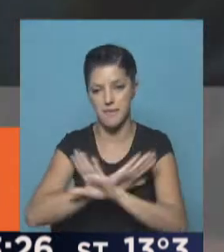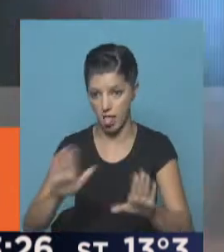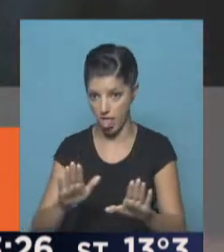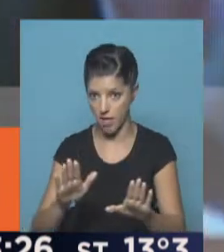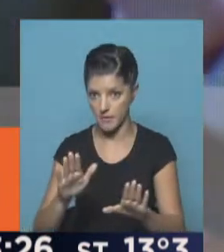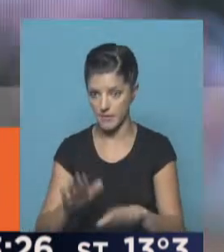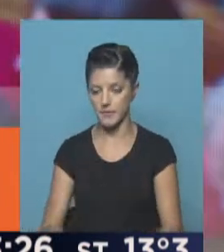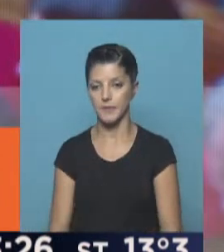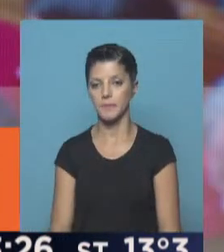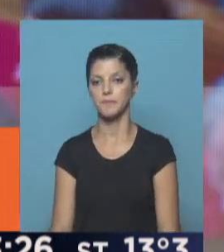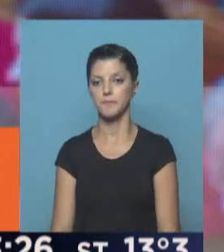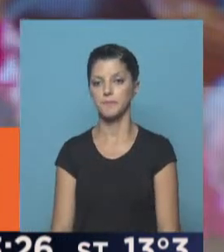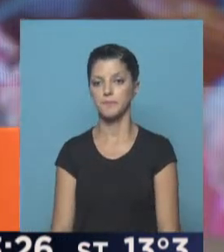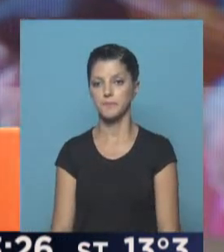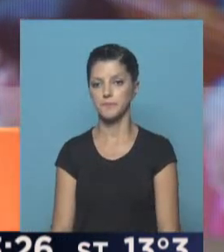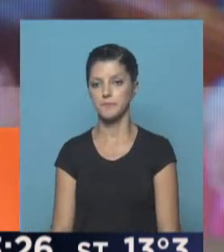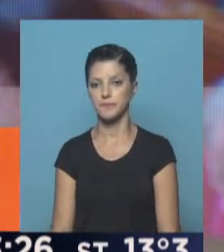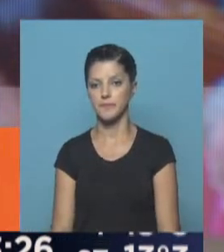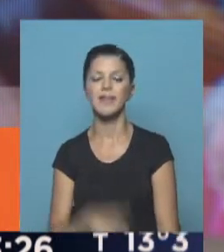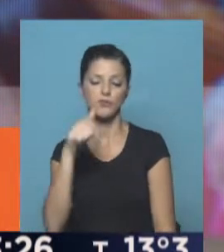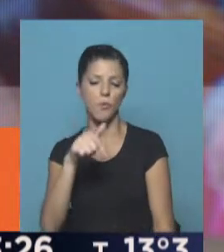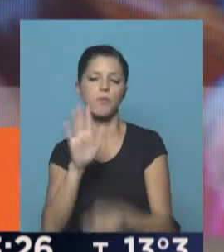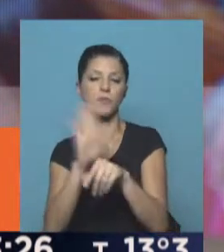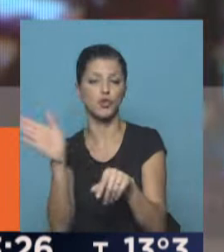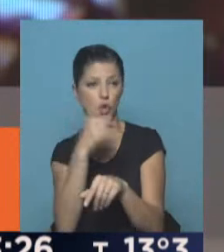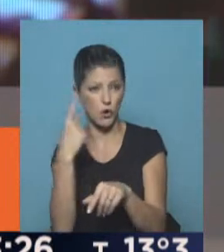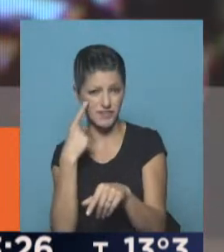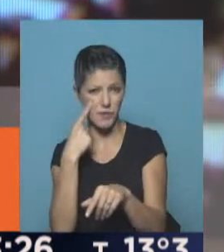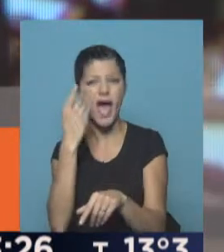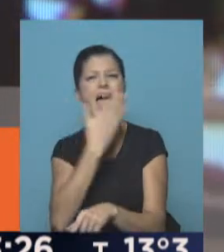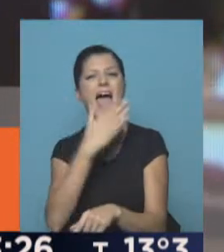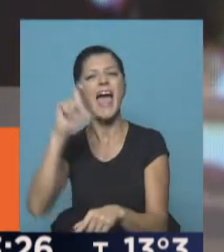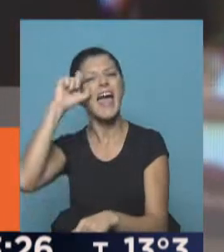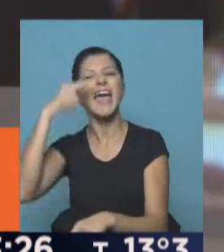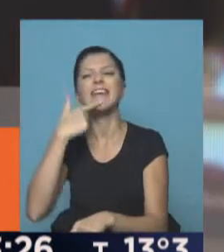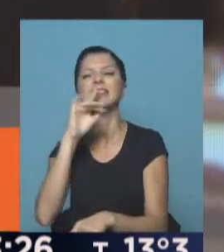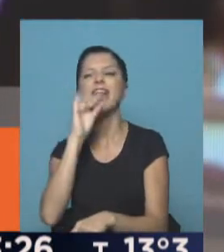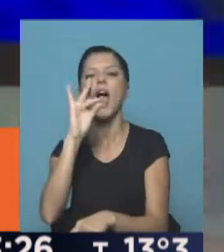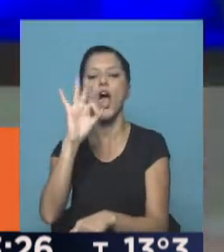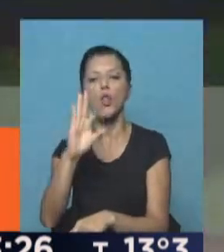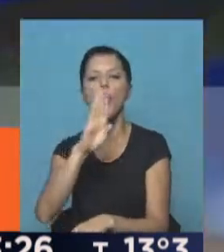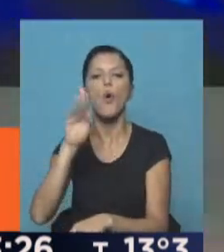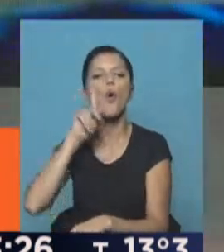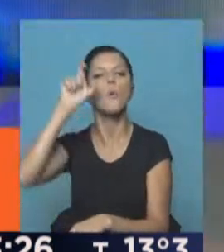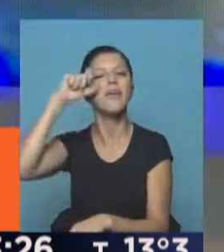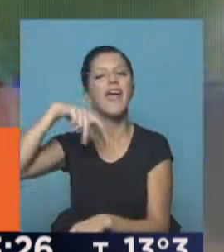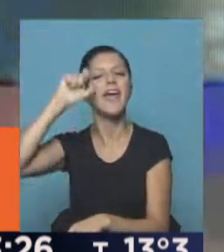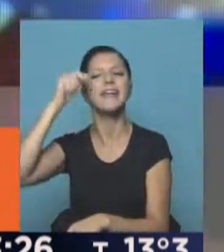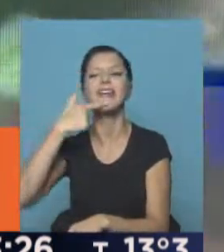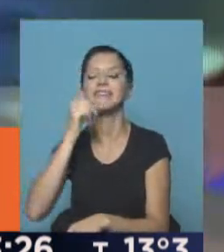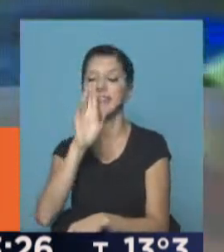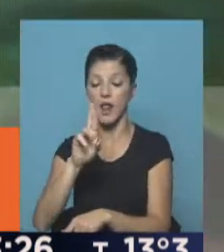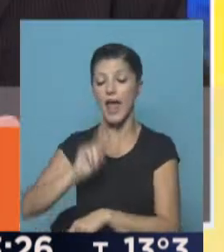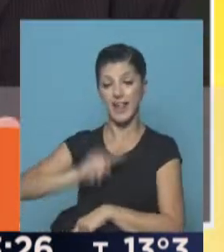supuesto, a contramano de lo que conocemos como estado de bienestar, que vino después de la Segunda Guerra Mundial y que abrazaron sobre